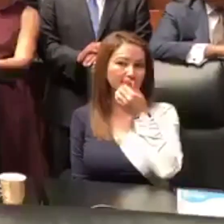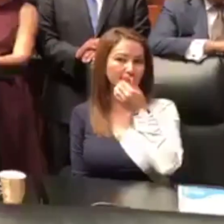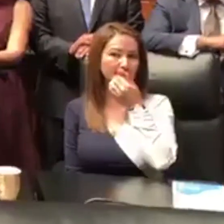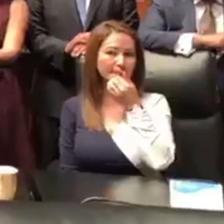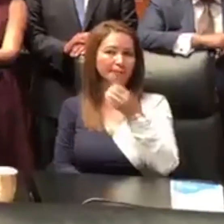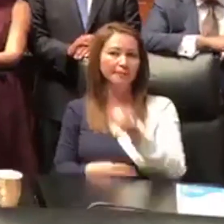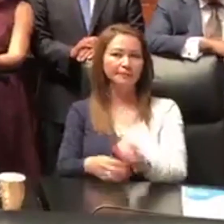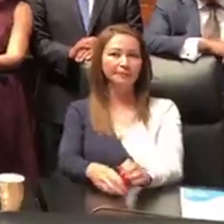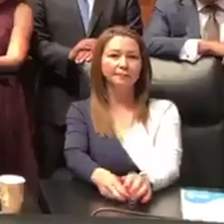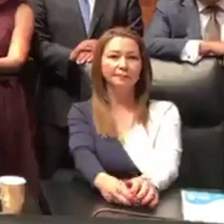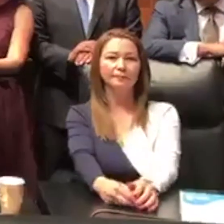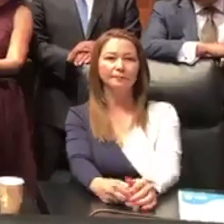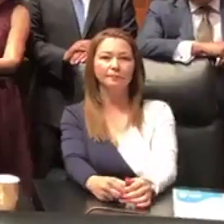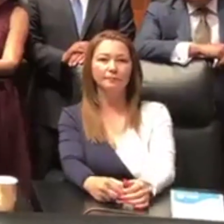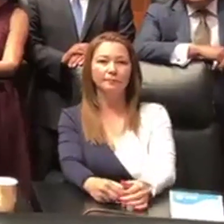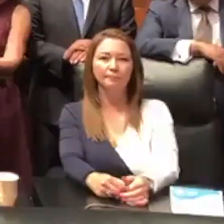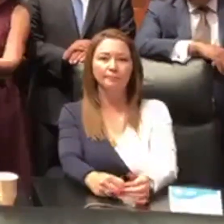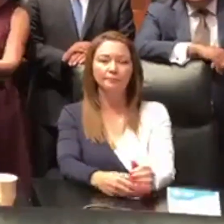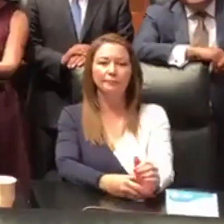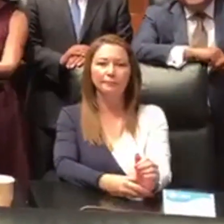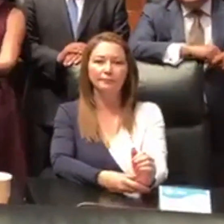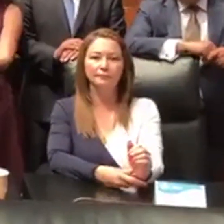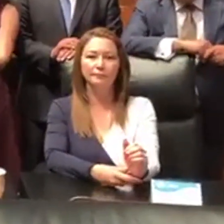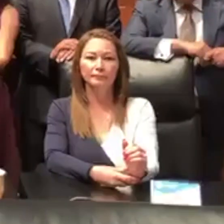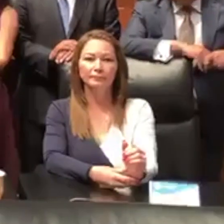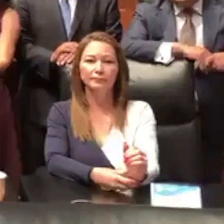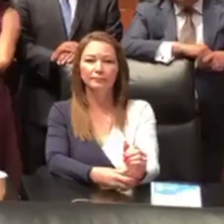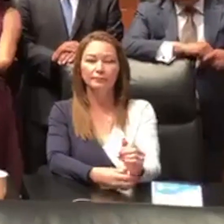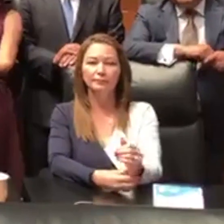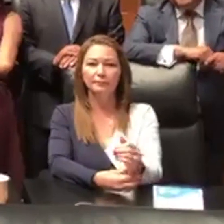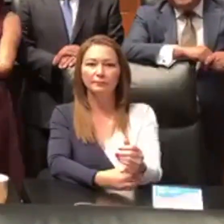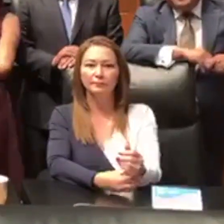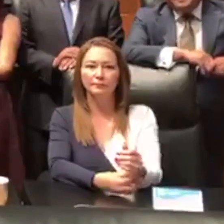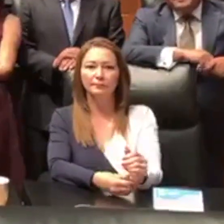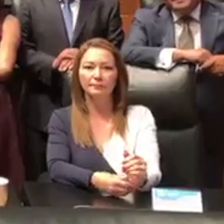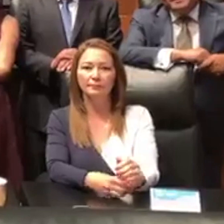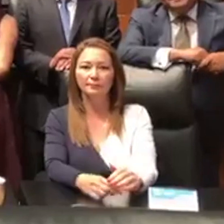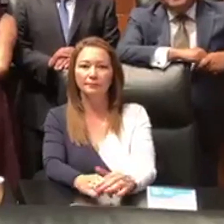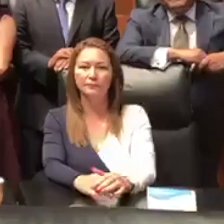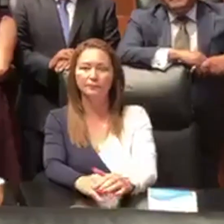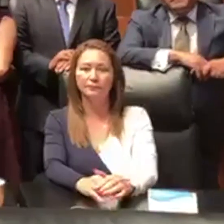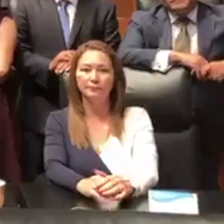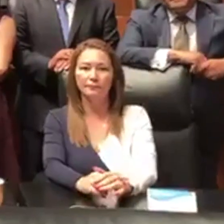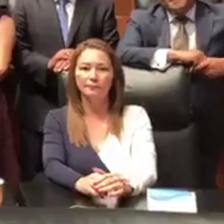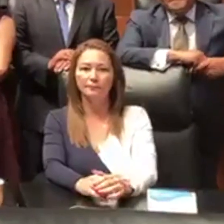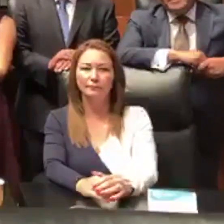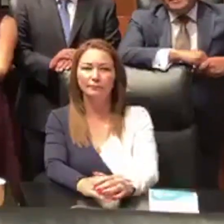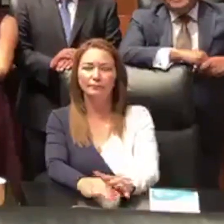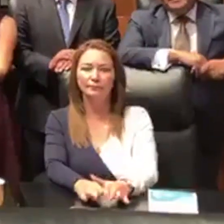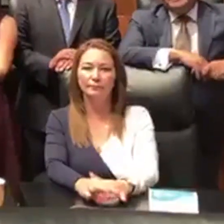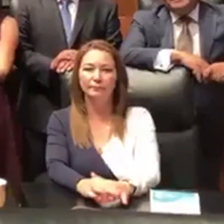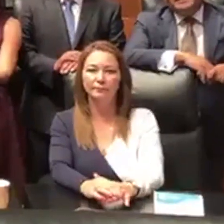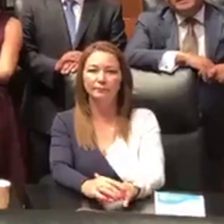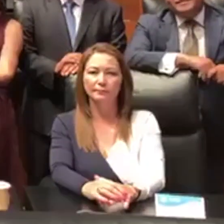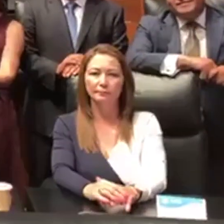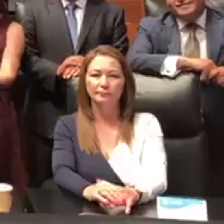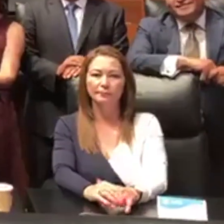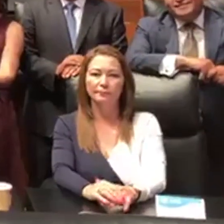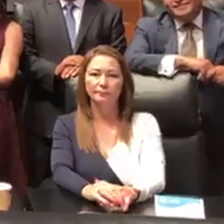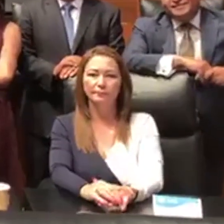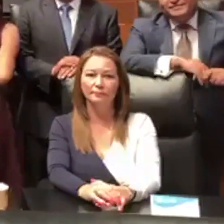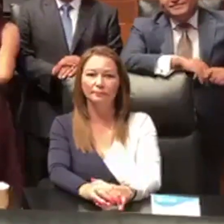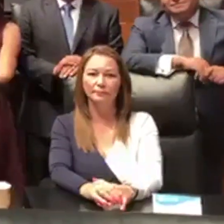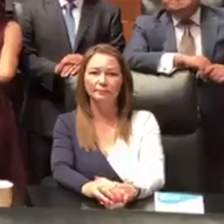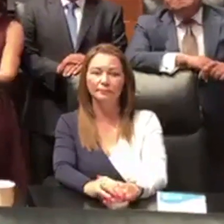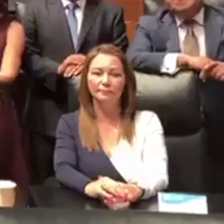de respeto que tienen los senadores de Morena con su mayoría, hacia todos los senadores.